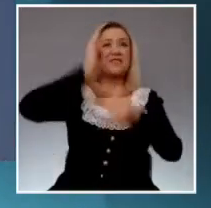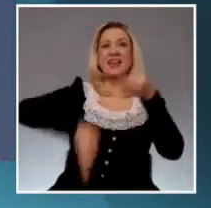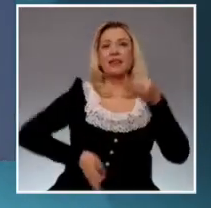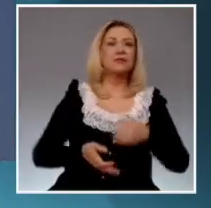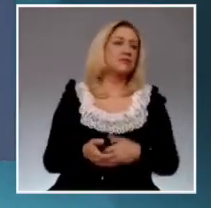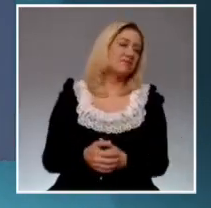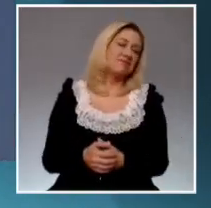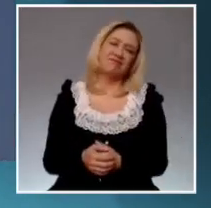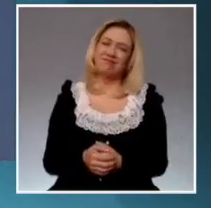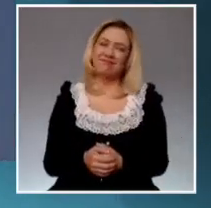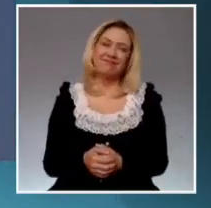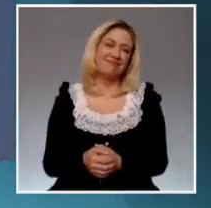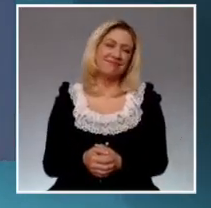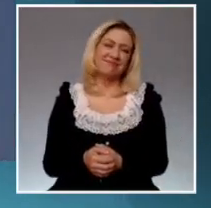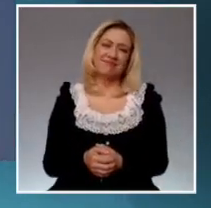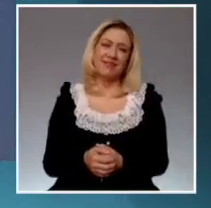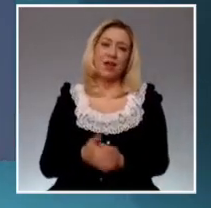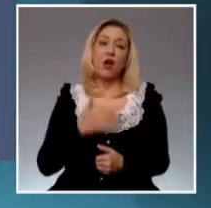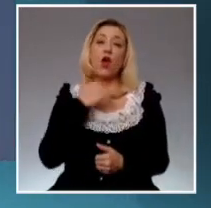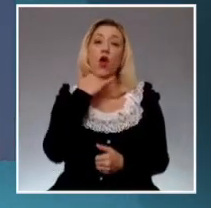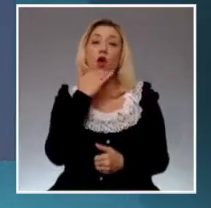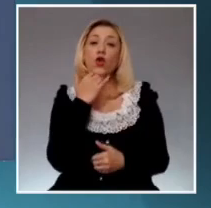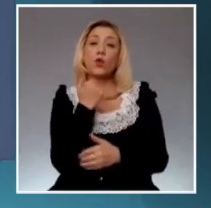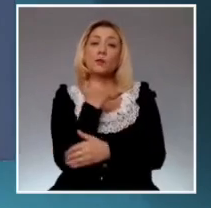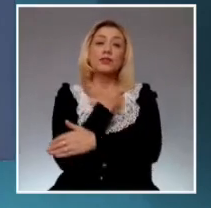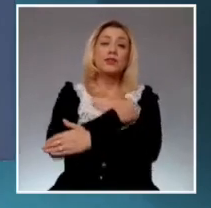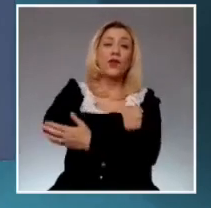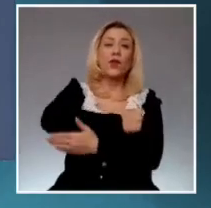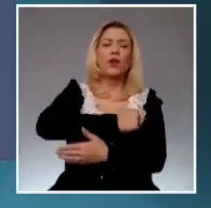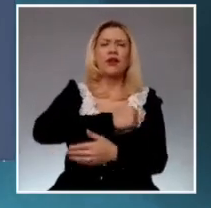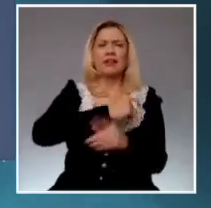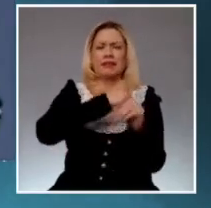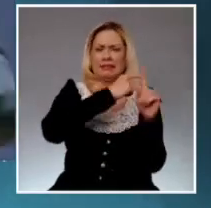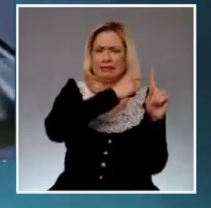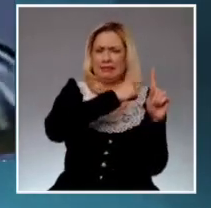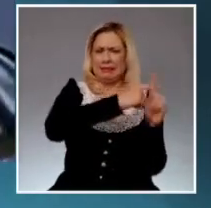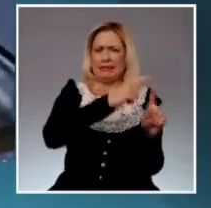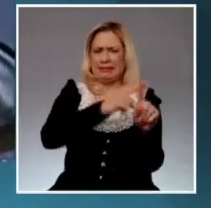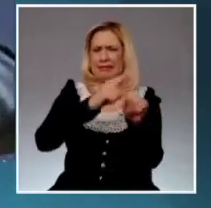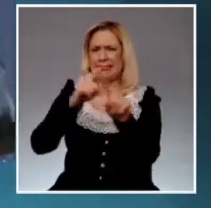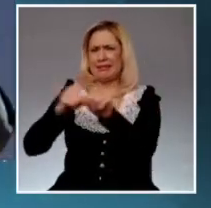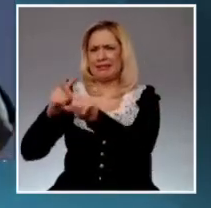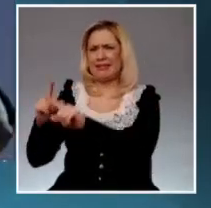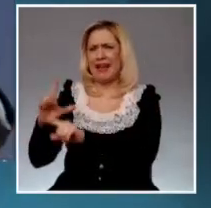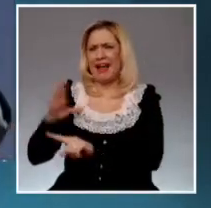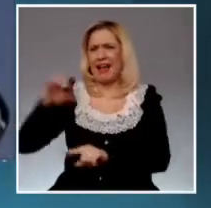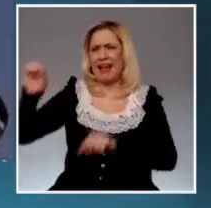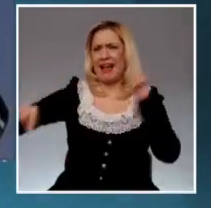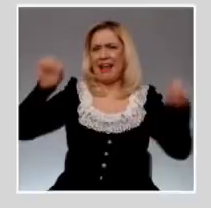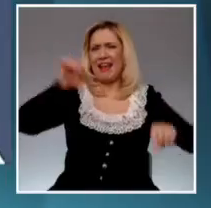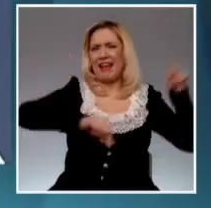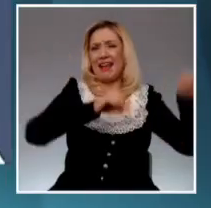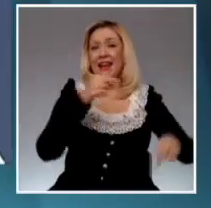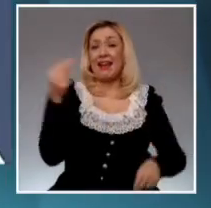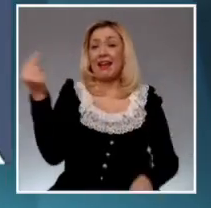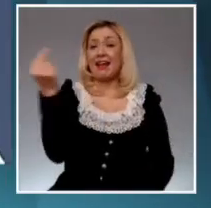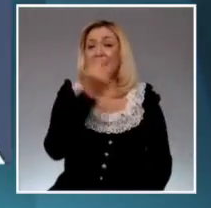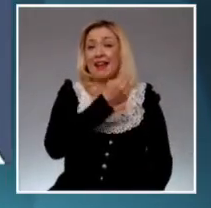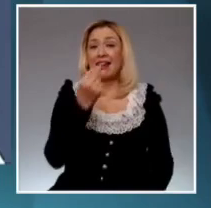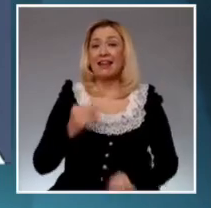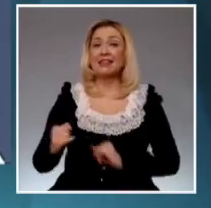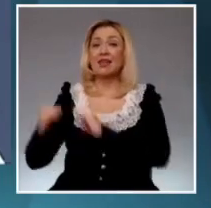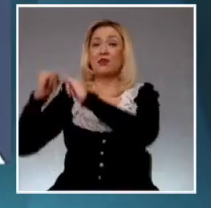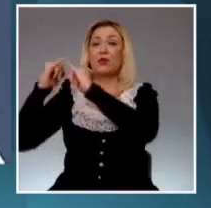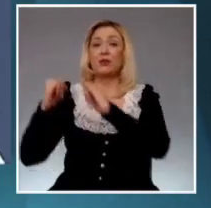corrupción es multifactorial y que naturalmente requiere del concurso interinstitucional. En tanto no